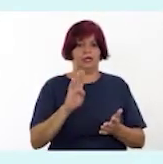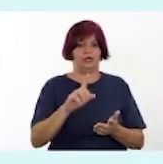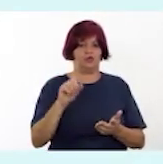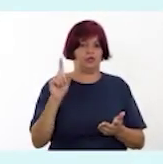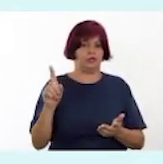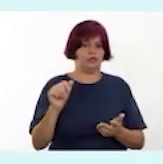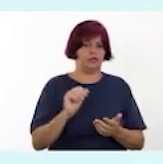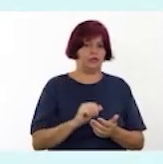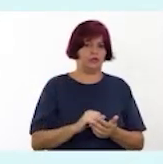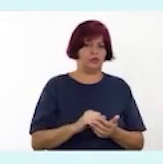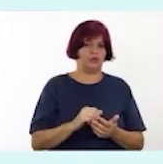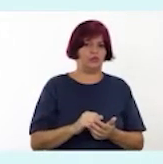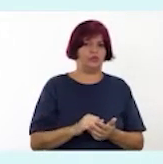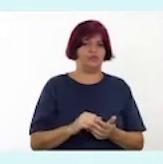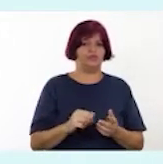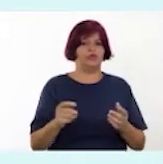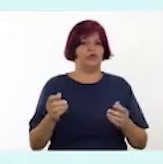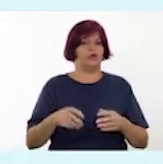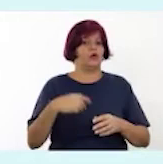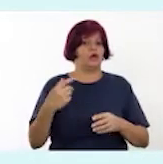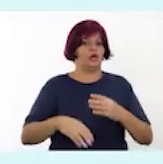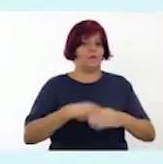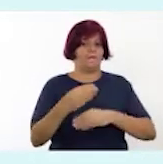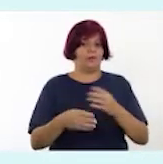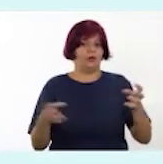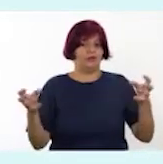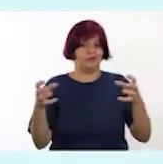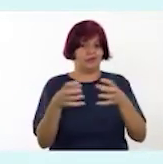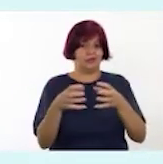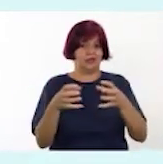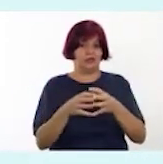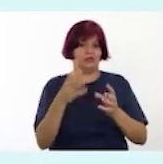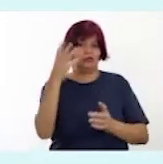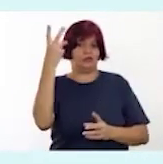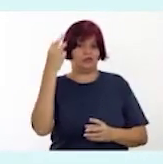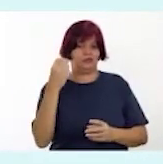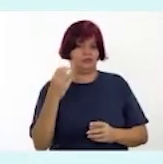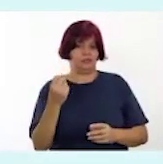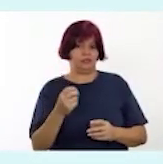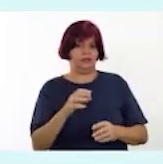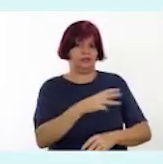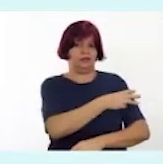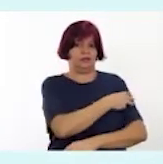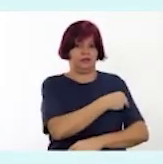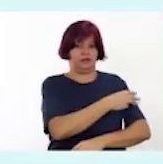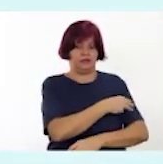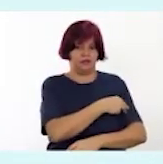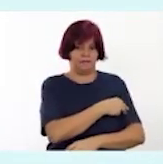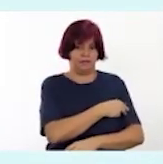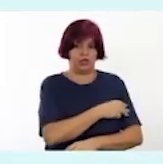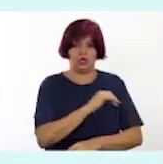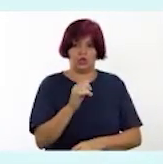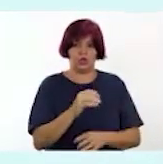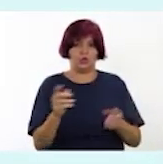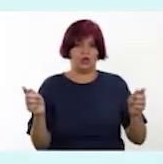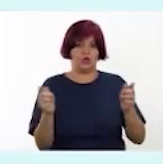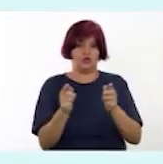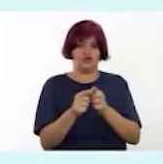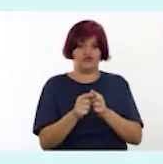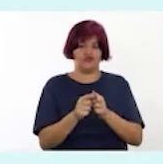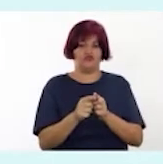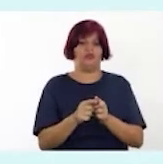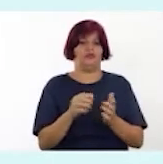al ejercicio, a los ejercicios y problemas integradores de matemáticas para la enseñanza media superior, los resúmenes que existen en las páginas